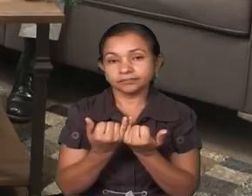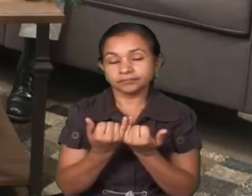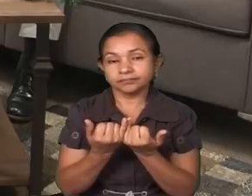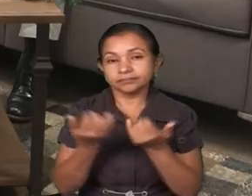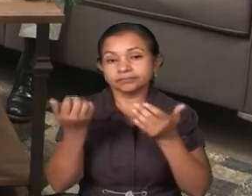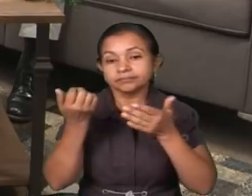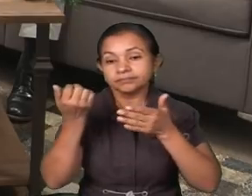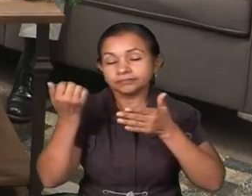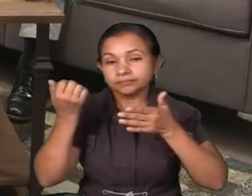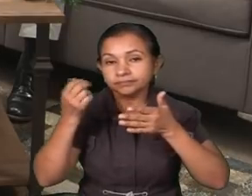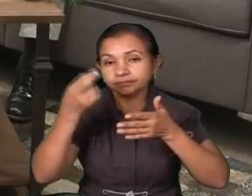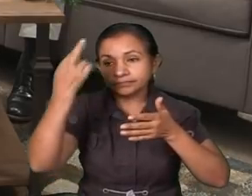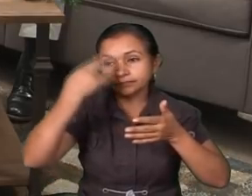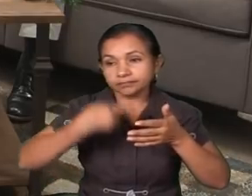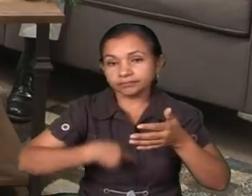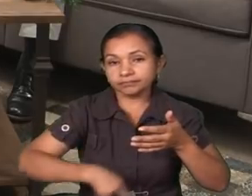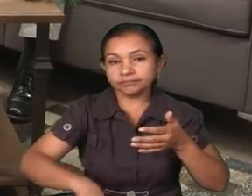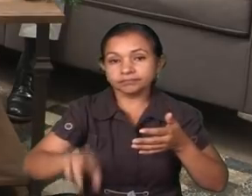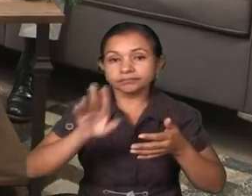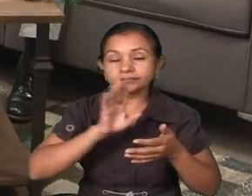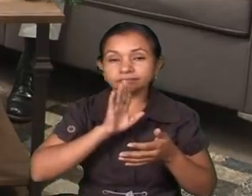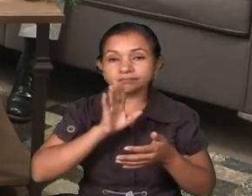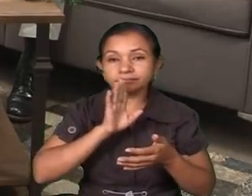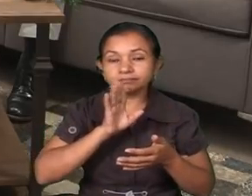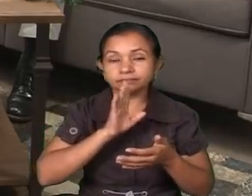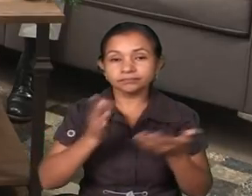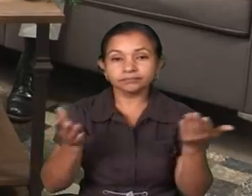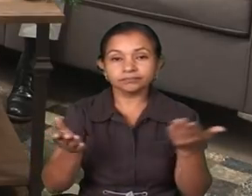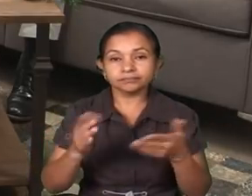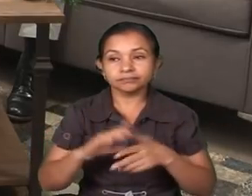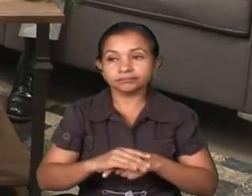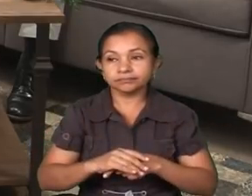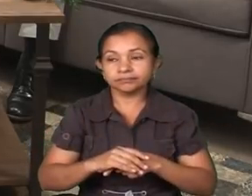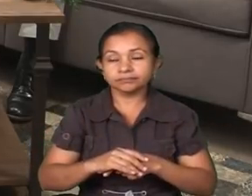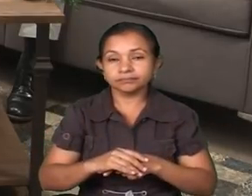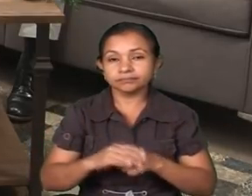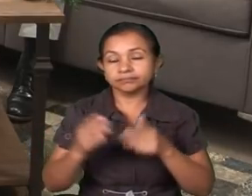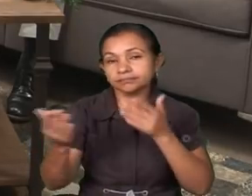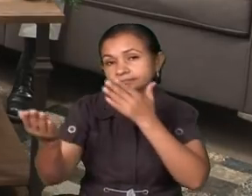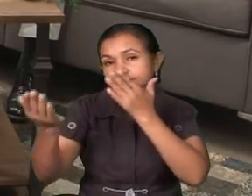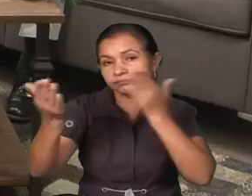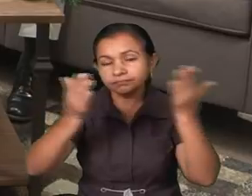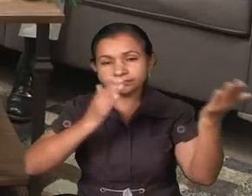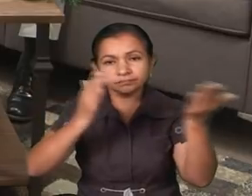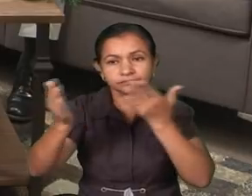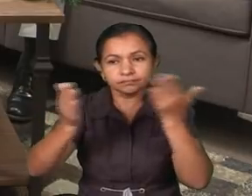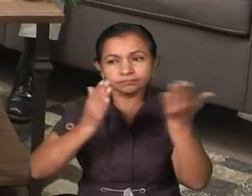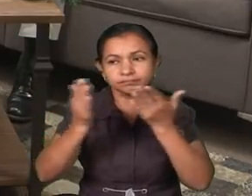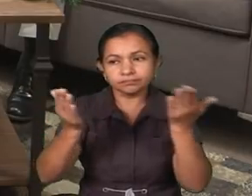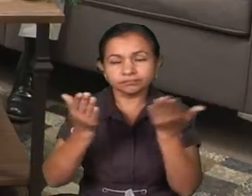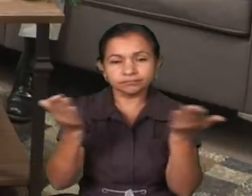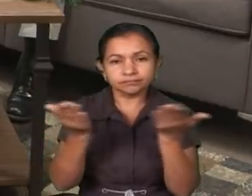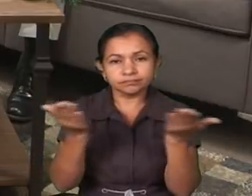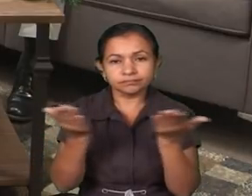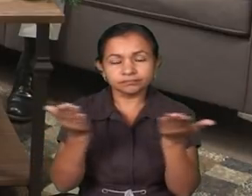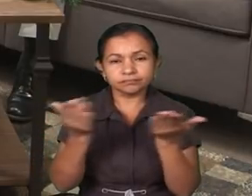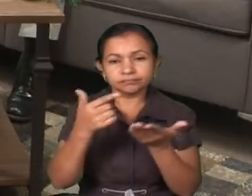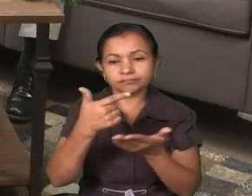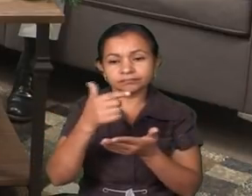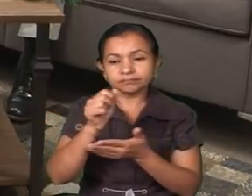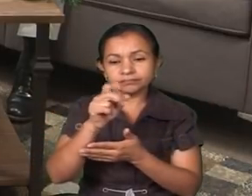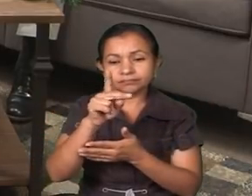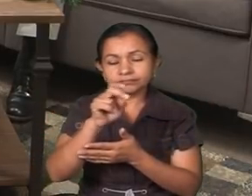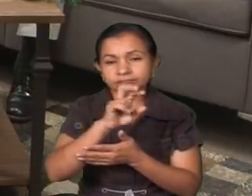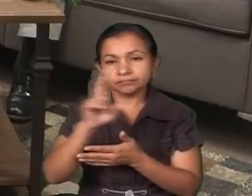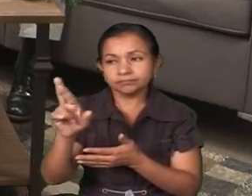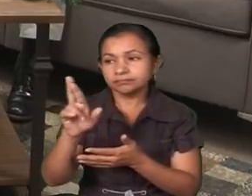procedencia religiosa. Quisiera que habláramos y contrastáramos. No para hacer, porque entiendo que el legado del de Gaspar García